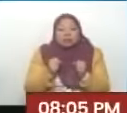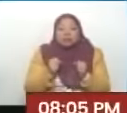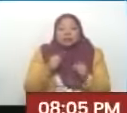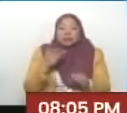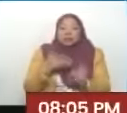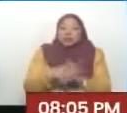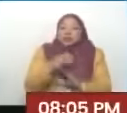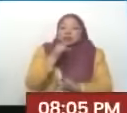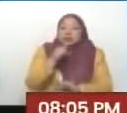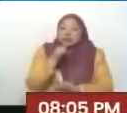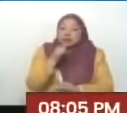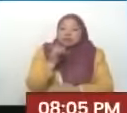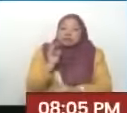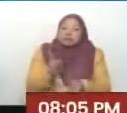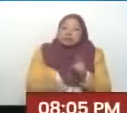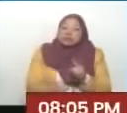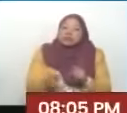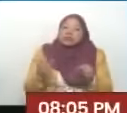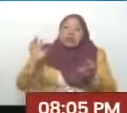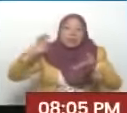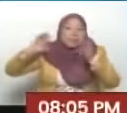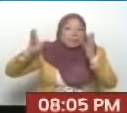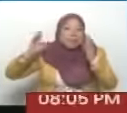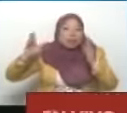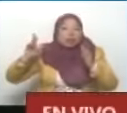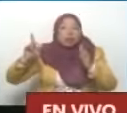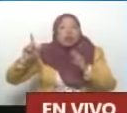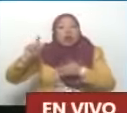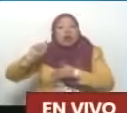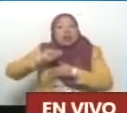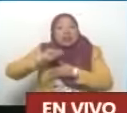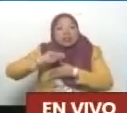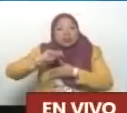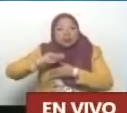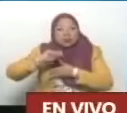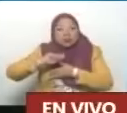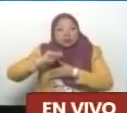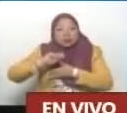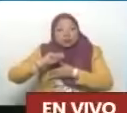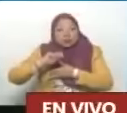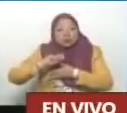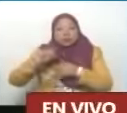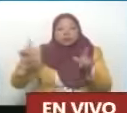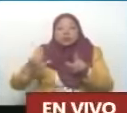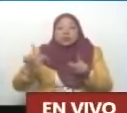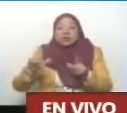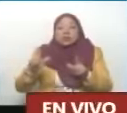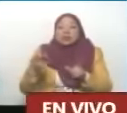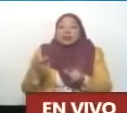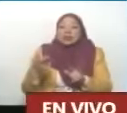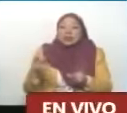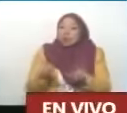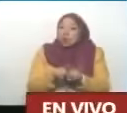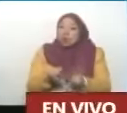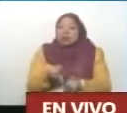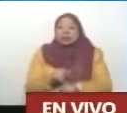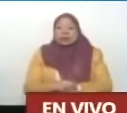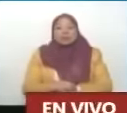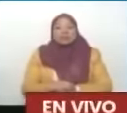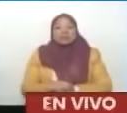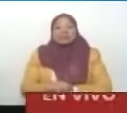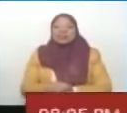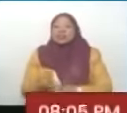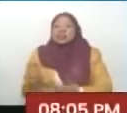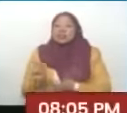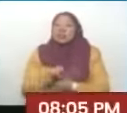miedo a Telesur, Milei le tiene miedo. Telesur te va a jalar las patas, Milei también.